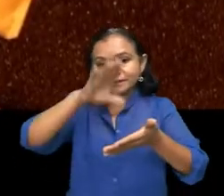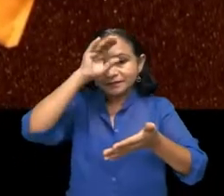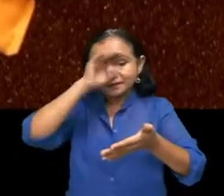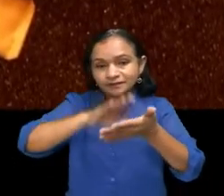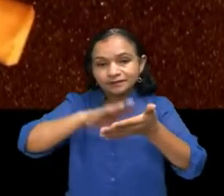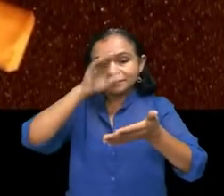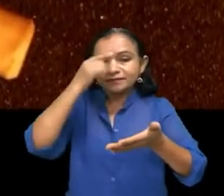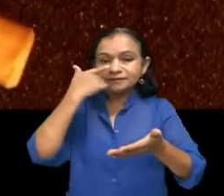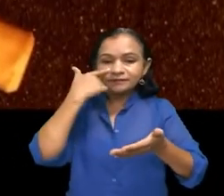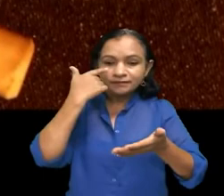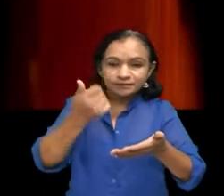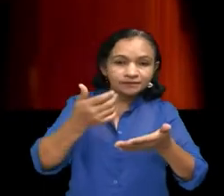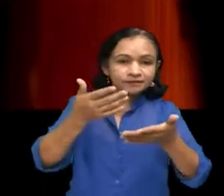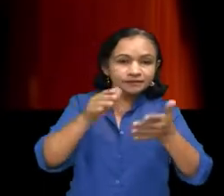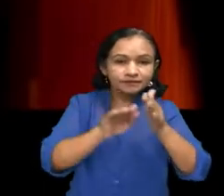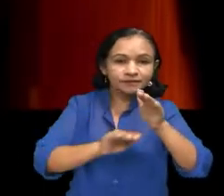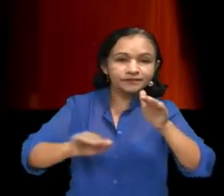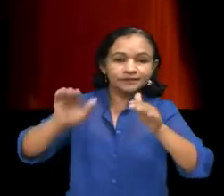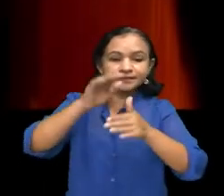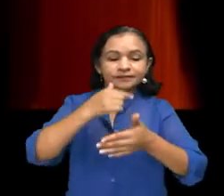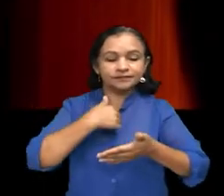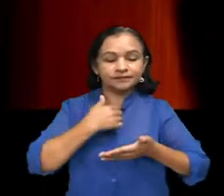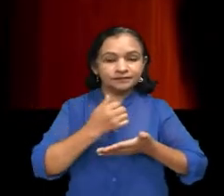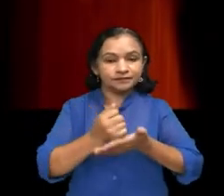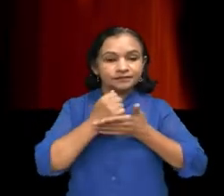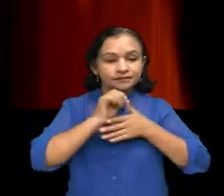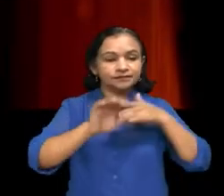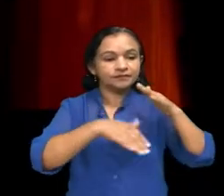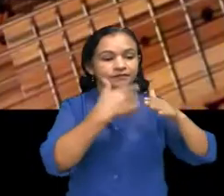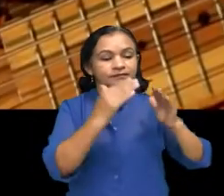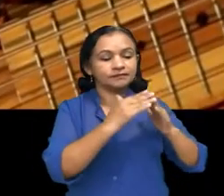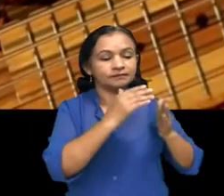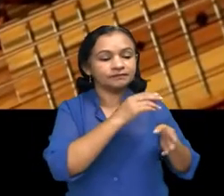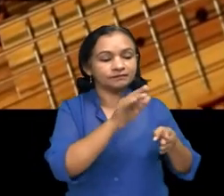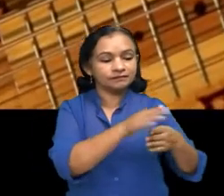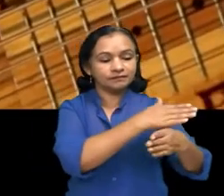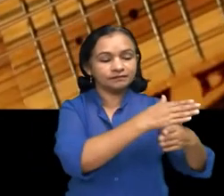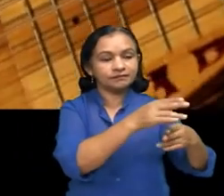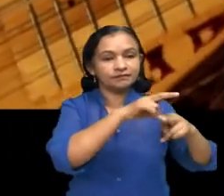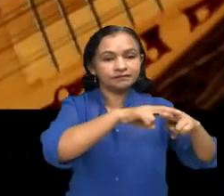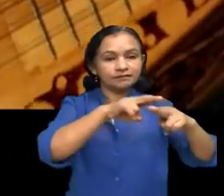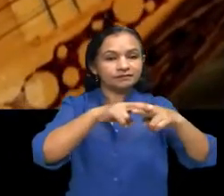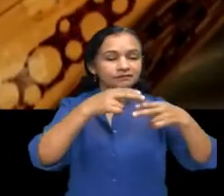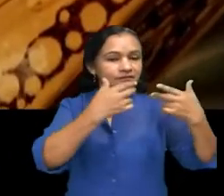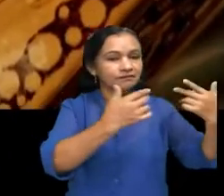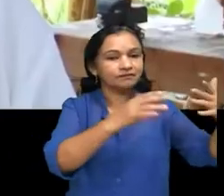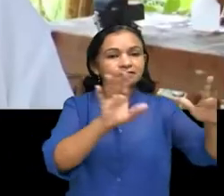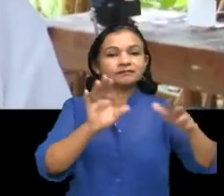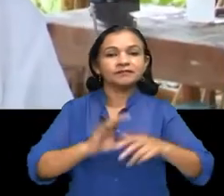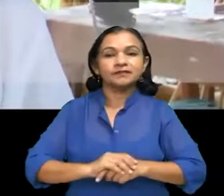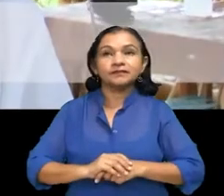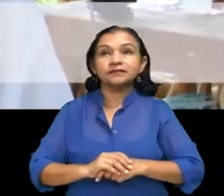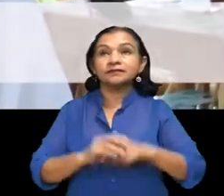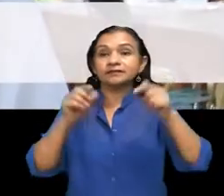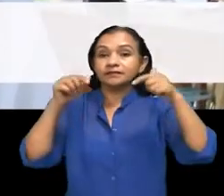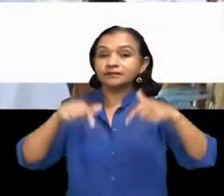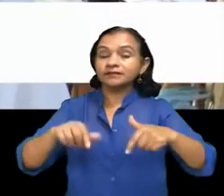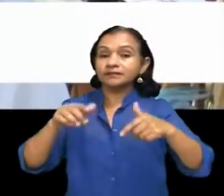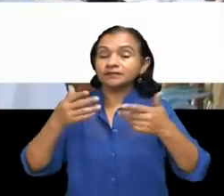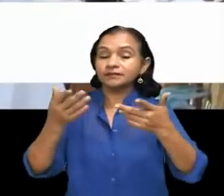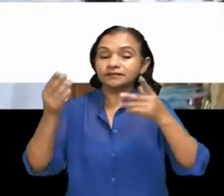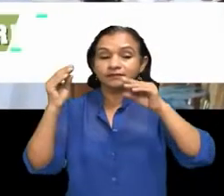y conocimientos que les permitan realizar novedosas artesanías derivadas del bambú. Aquí se les